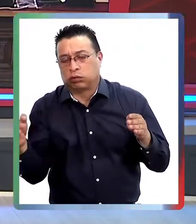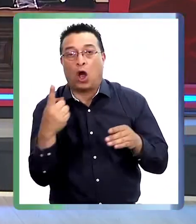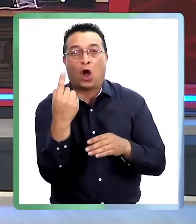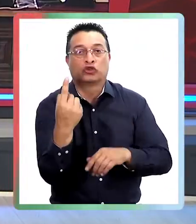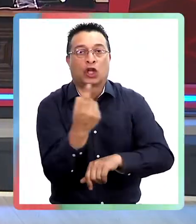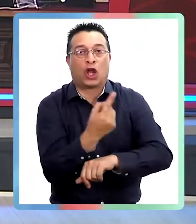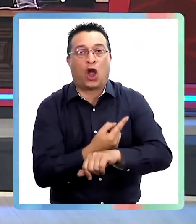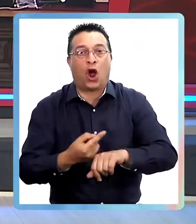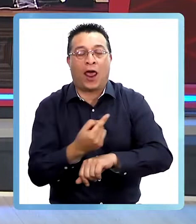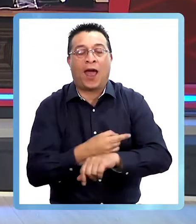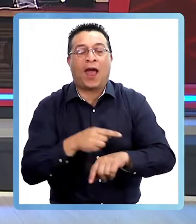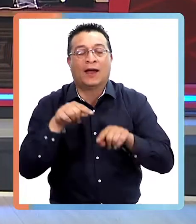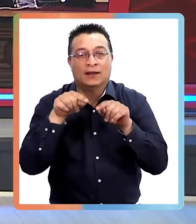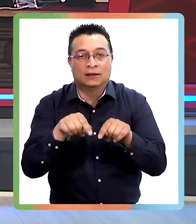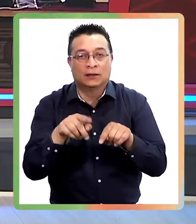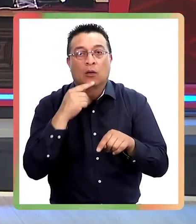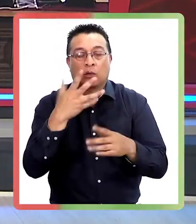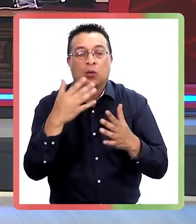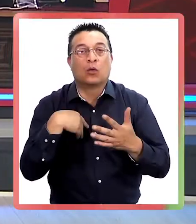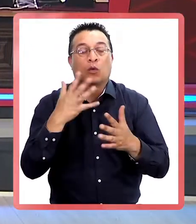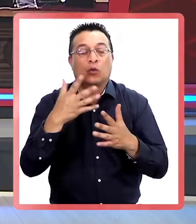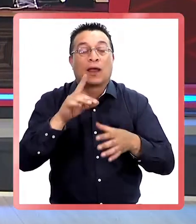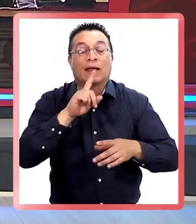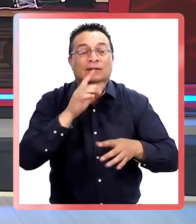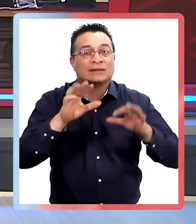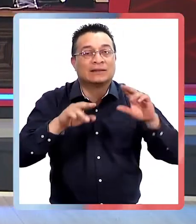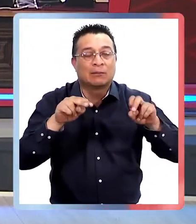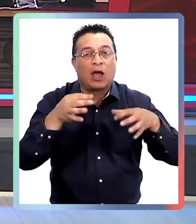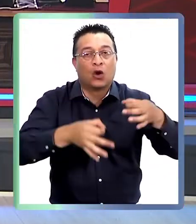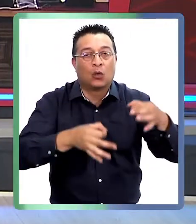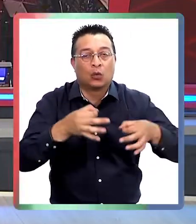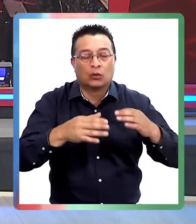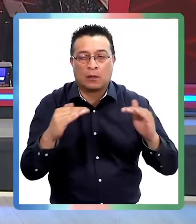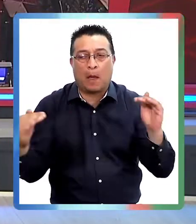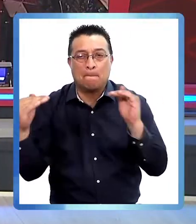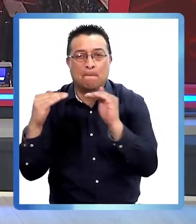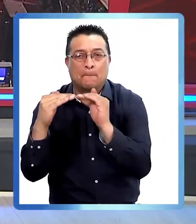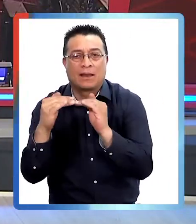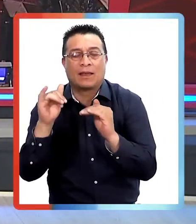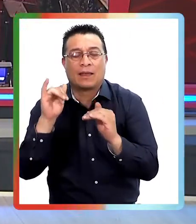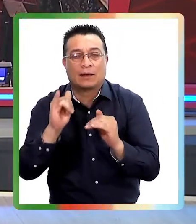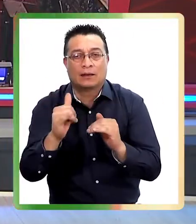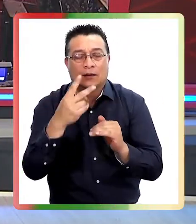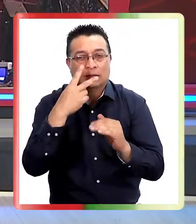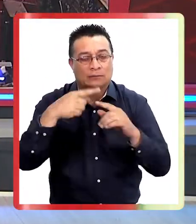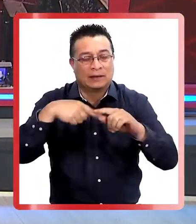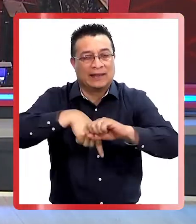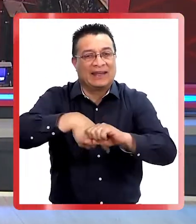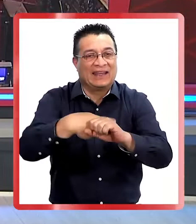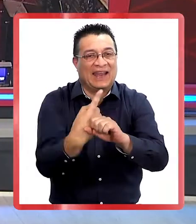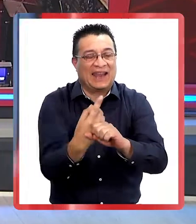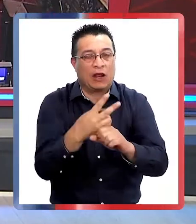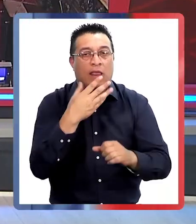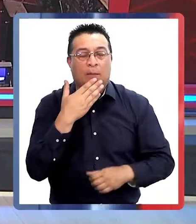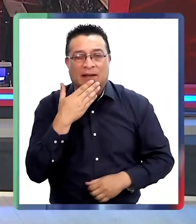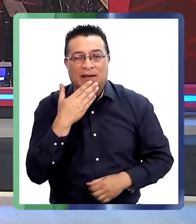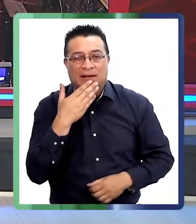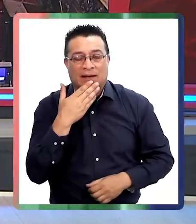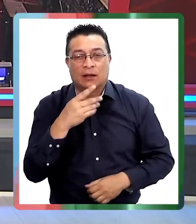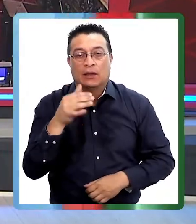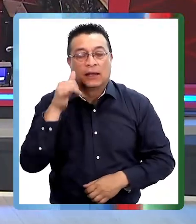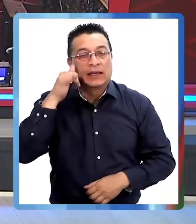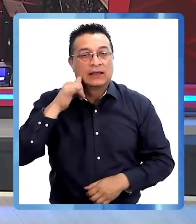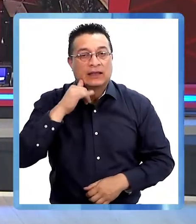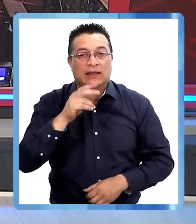11 horas y abordó asuntos como el pluralismo jurídico, el principio de paridad y la perspectiva de género. Iquique Televisión